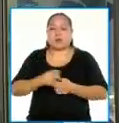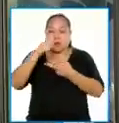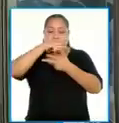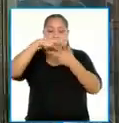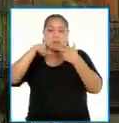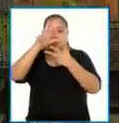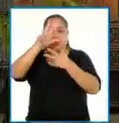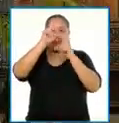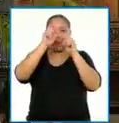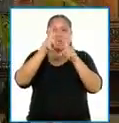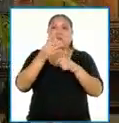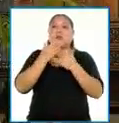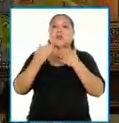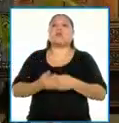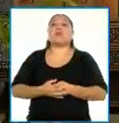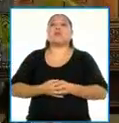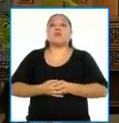Gracias.